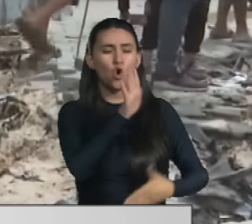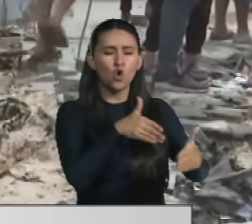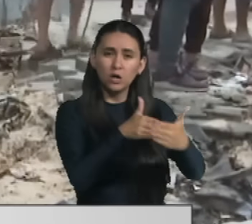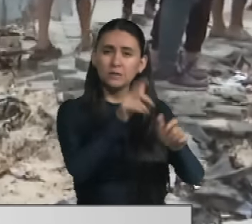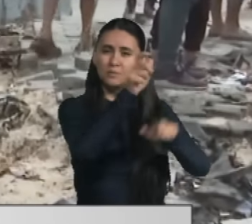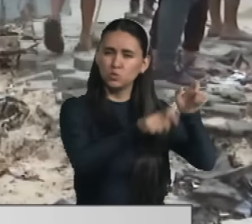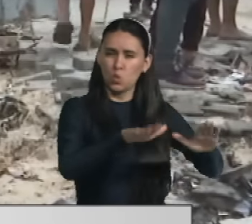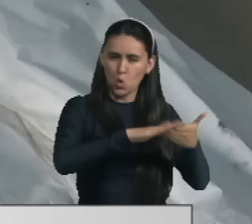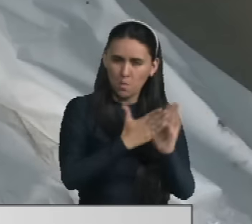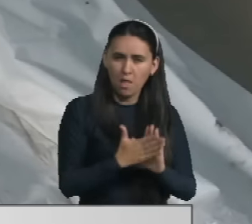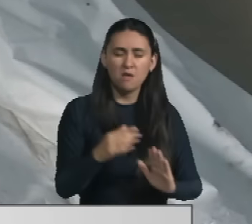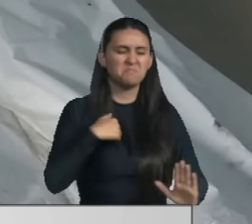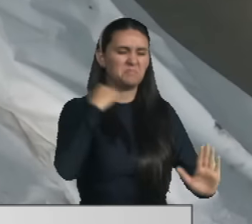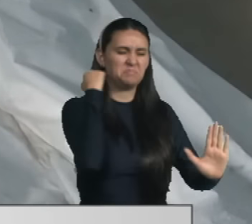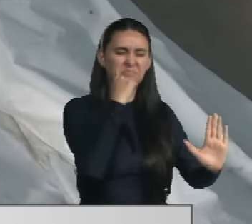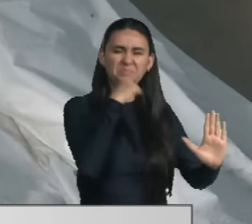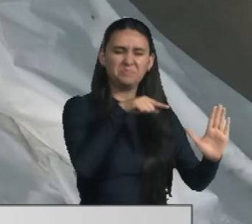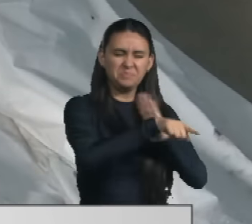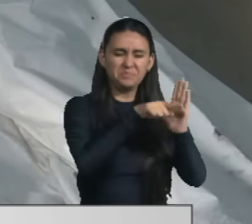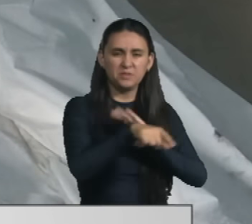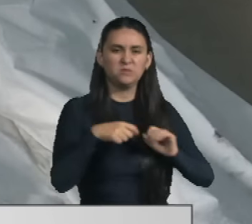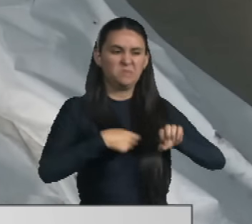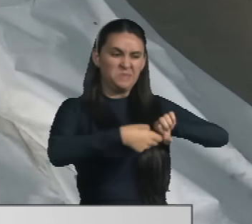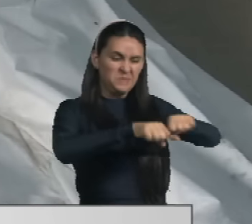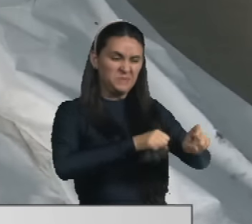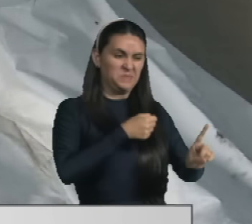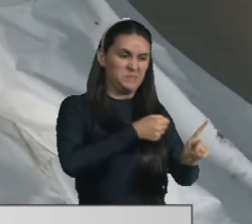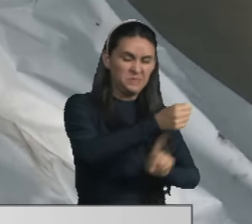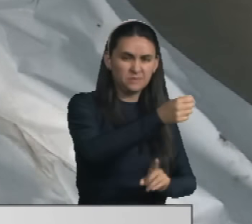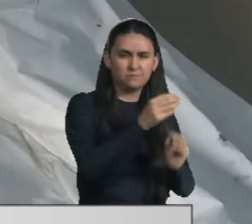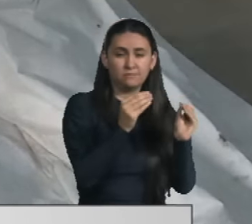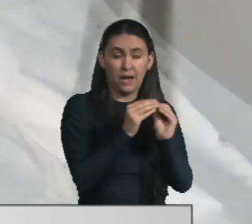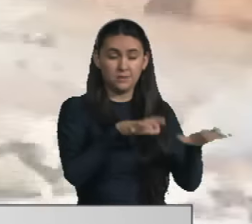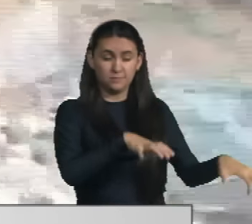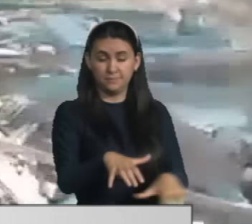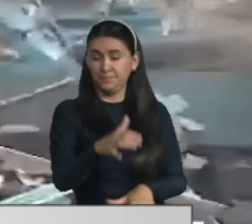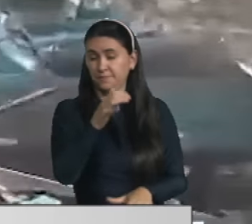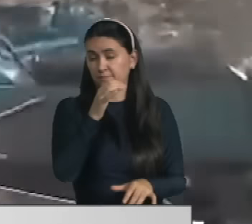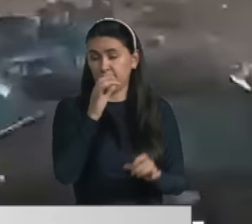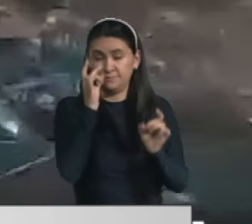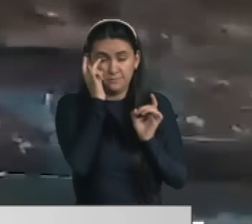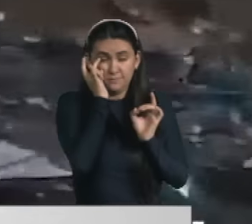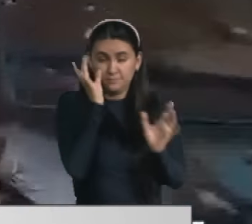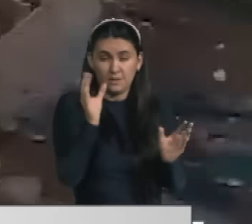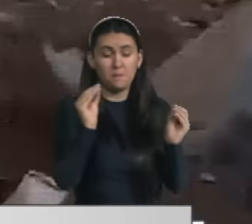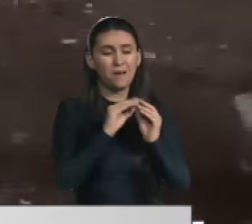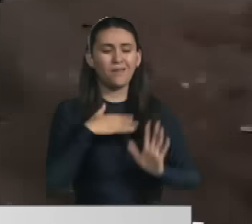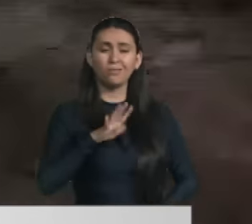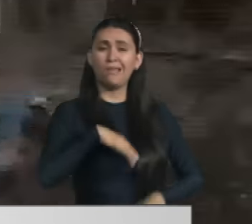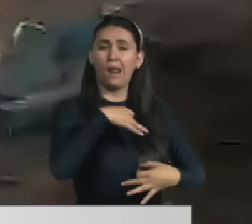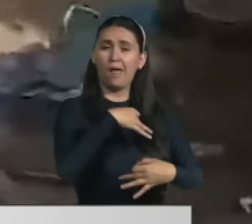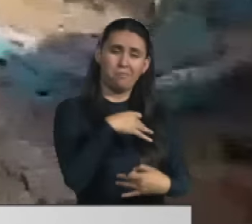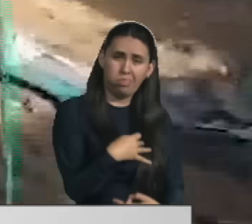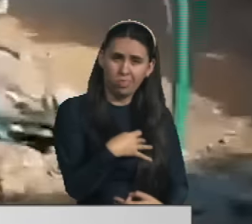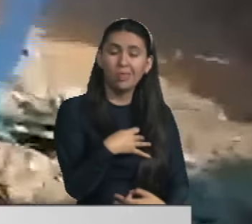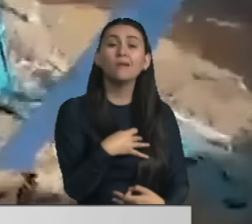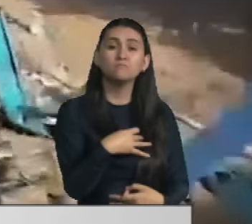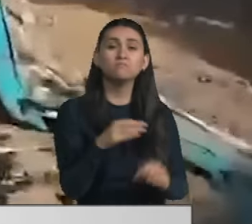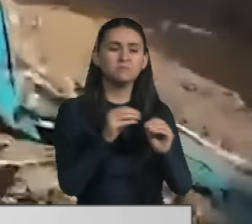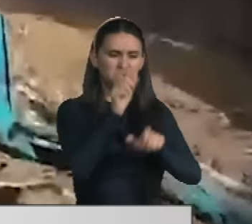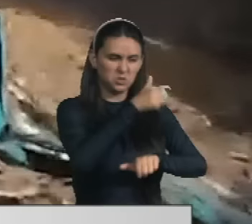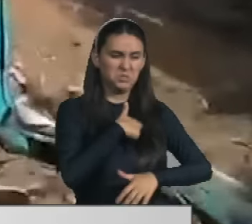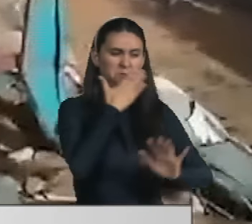civiles, asesinar deliberadamente, torturar, infligir tratos inhumanos, atentar contra la dignidad personal y tomar